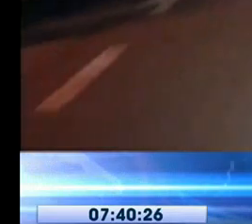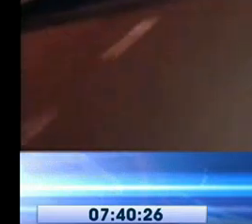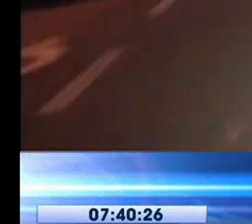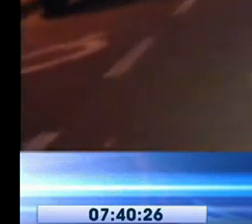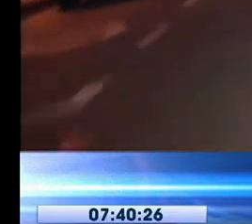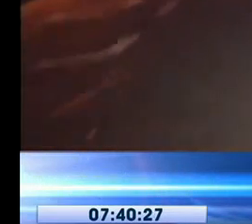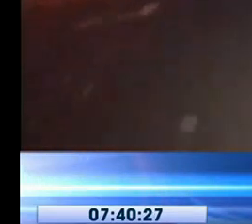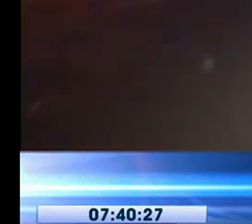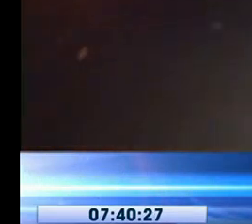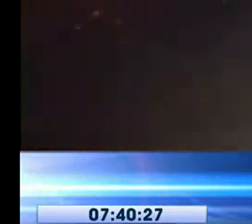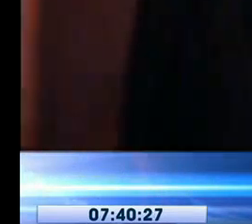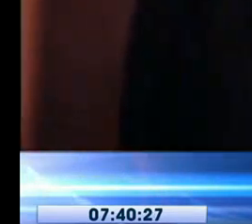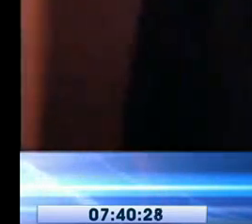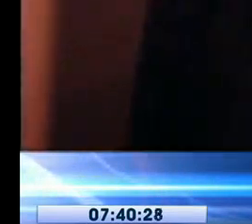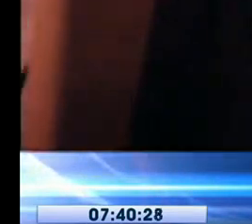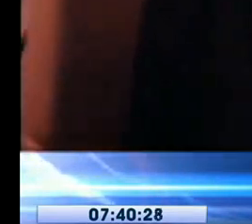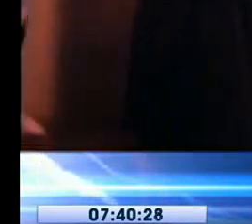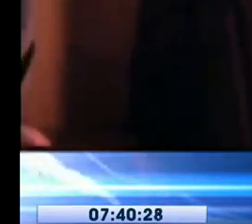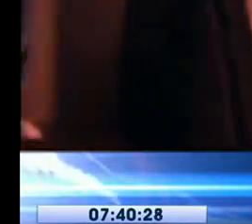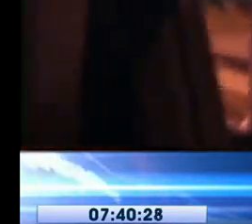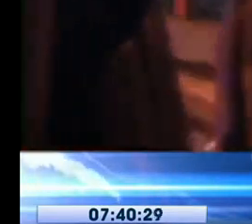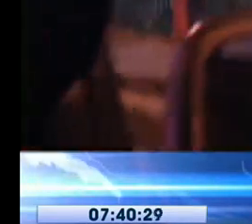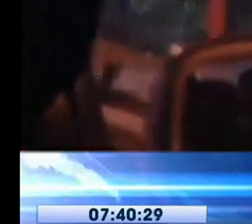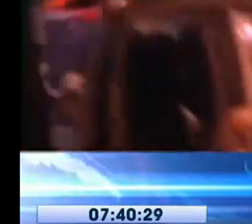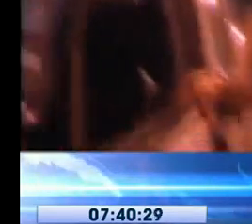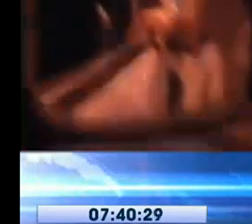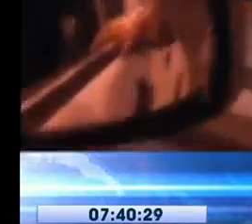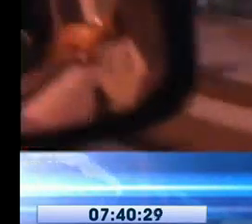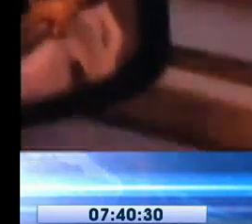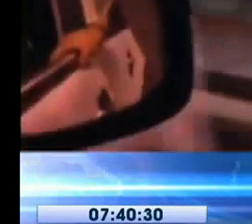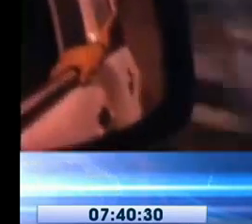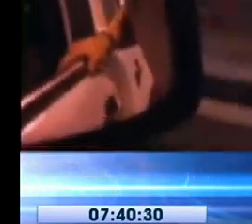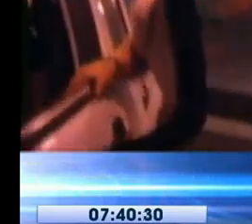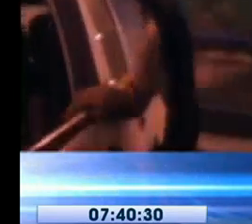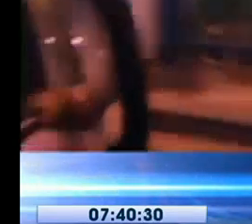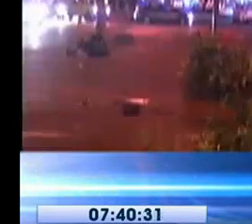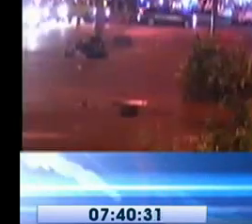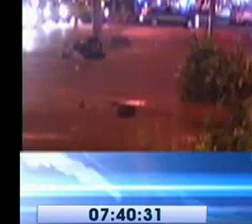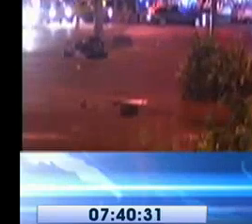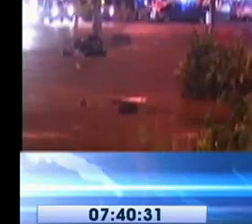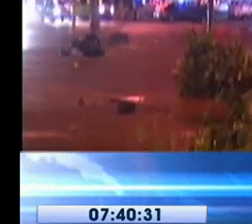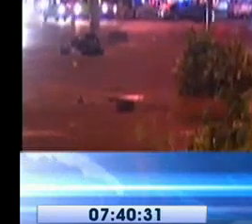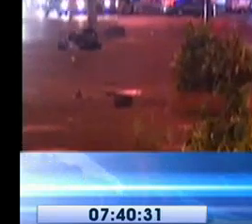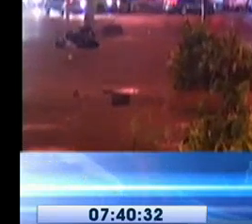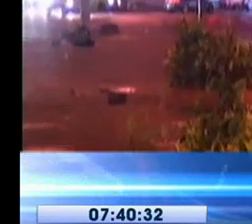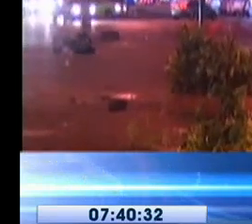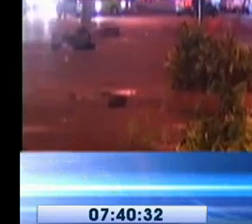y diversión de quienes realizan diversas actividades en horas de la madrugada.